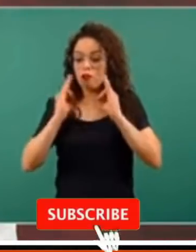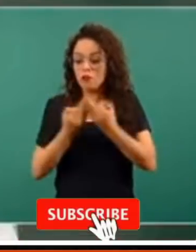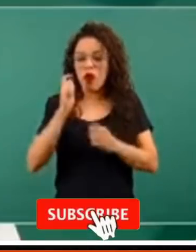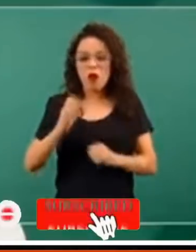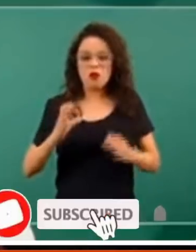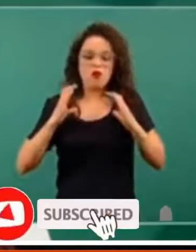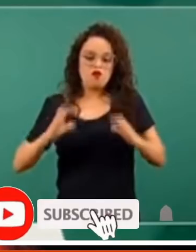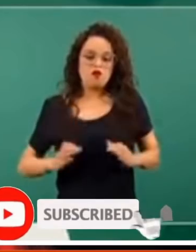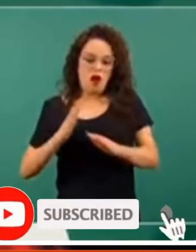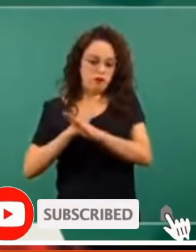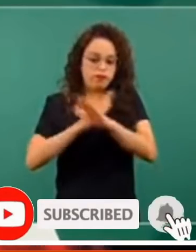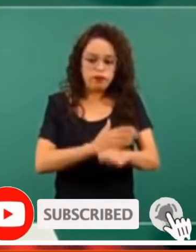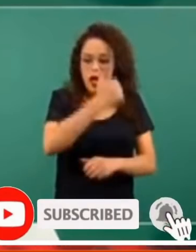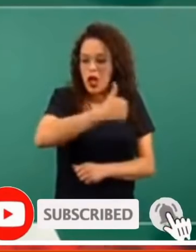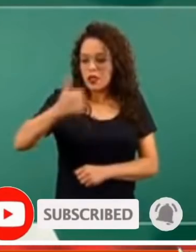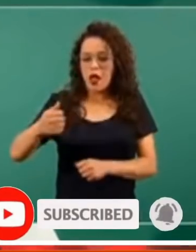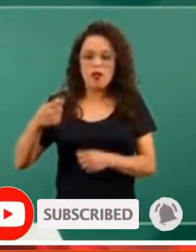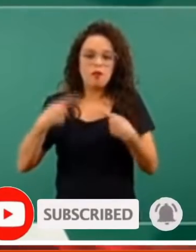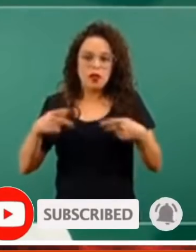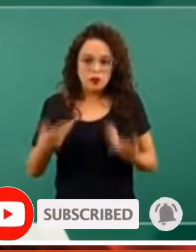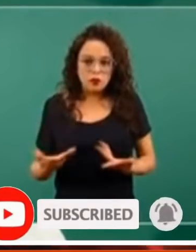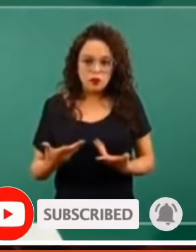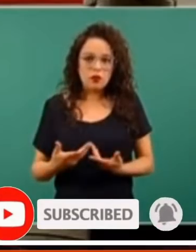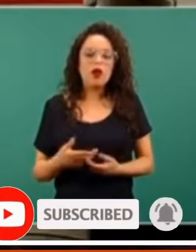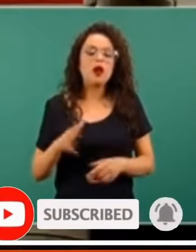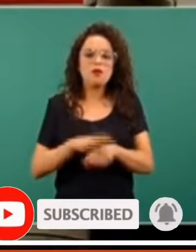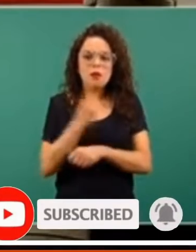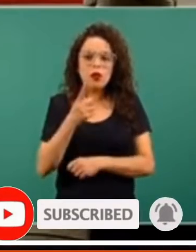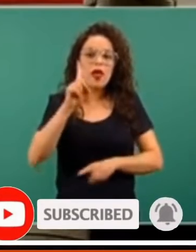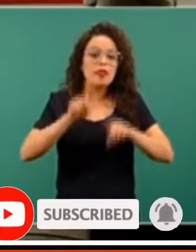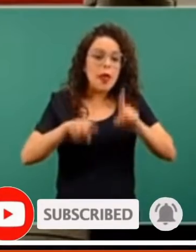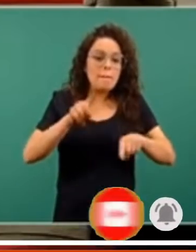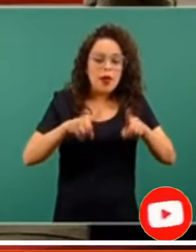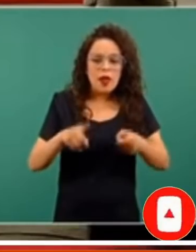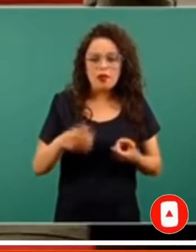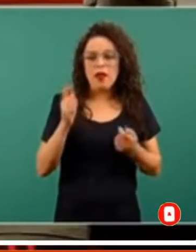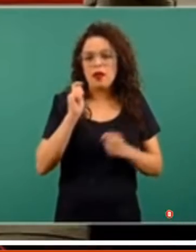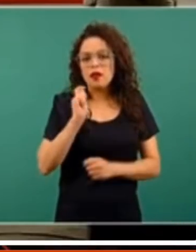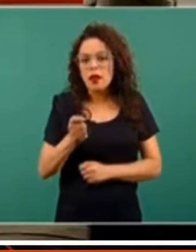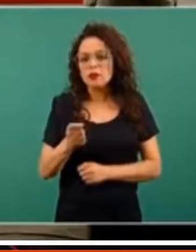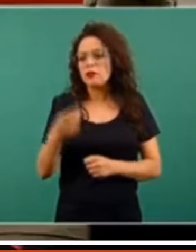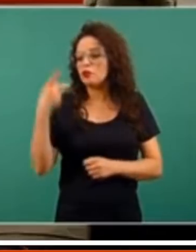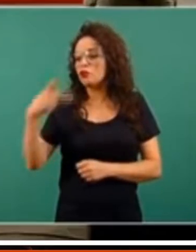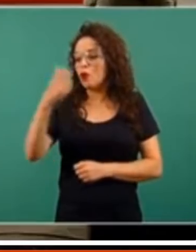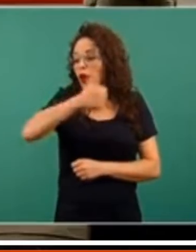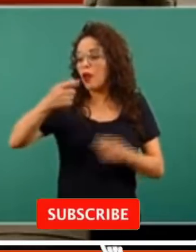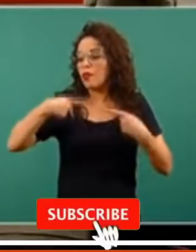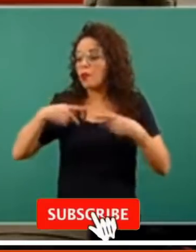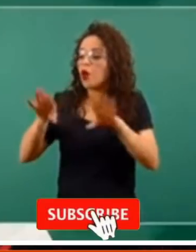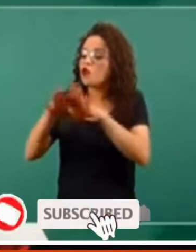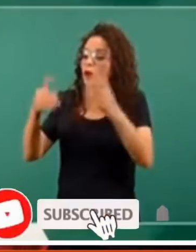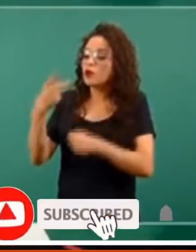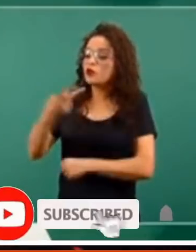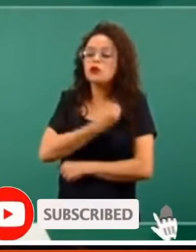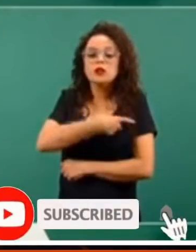personas. Y esto depende de muchísimos factores, desde la propia edad hasta las condiciones de salud o algunos